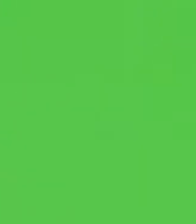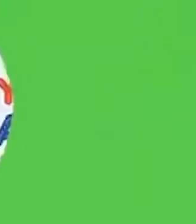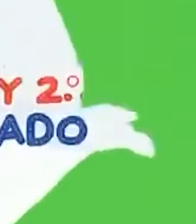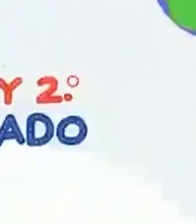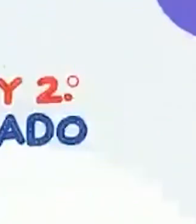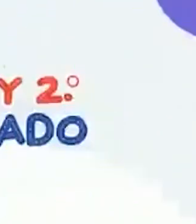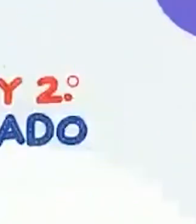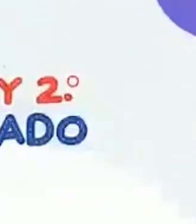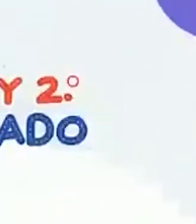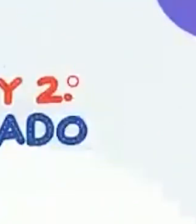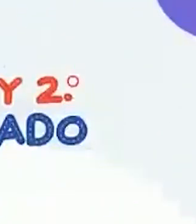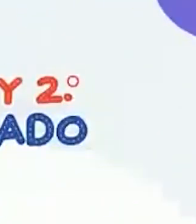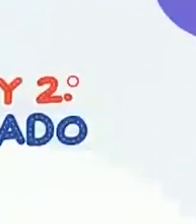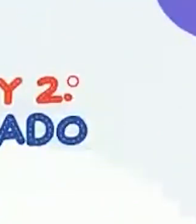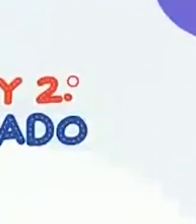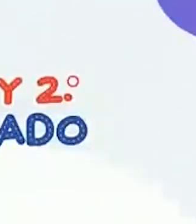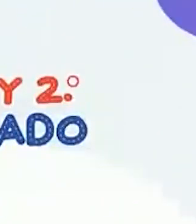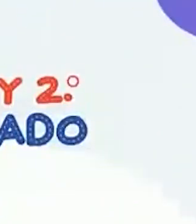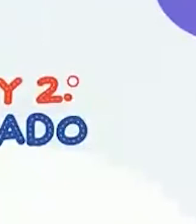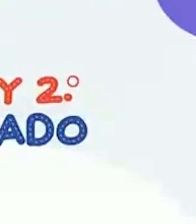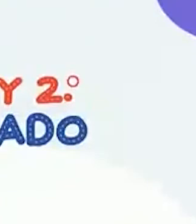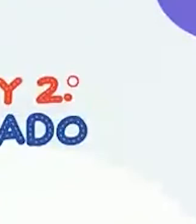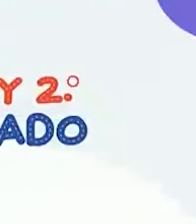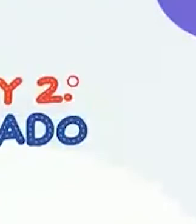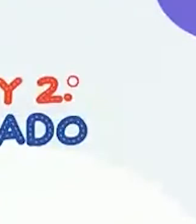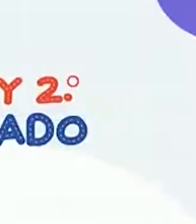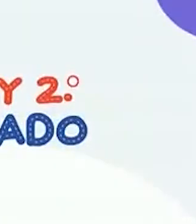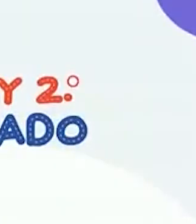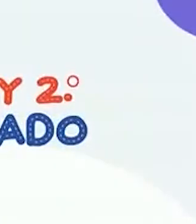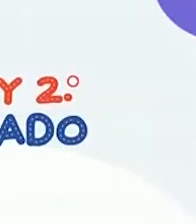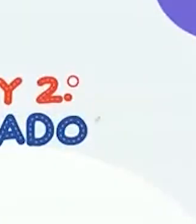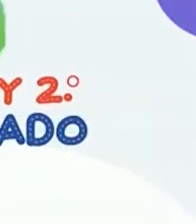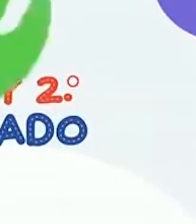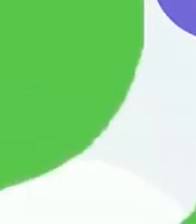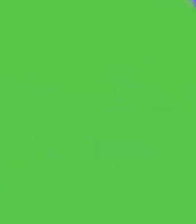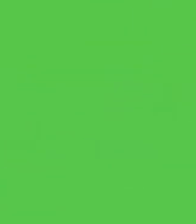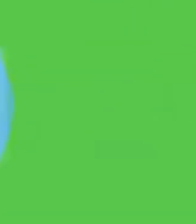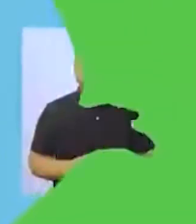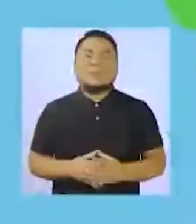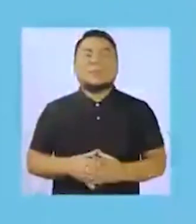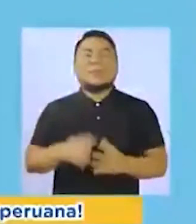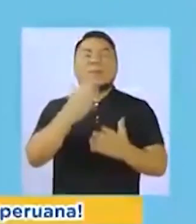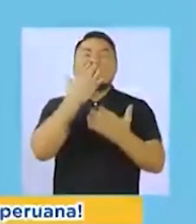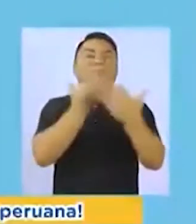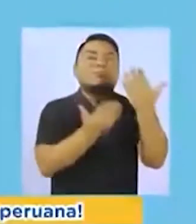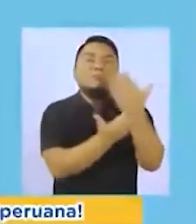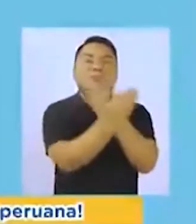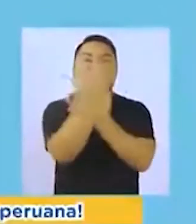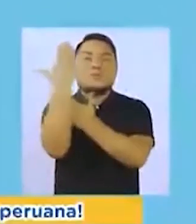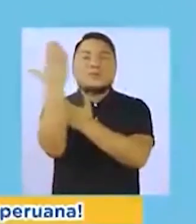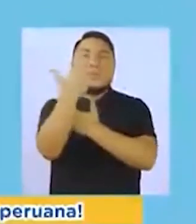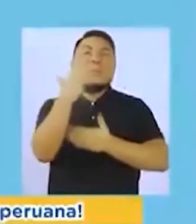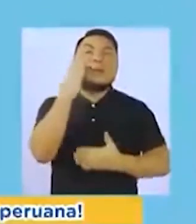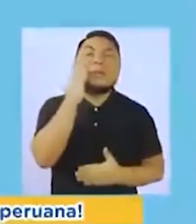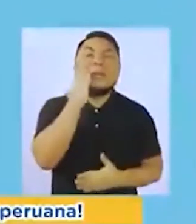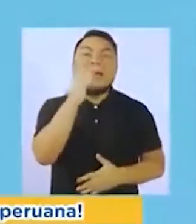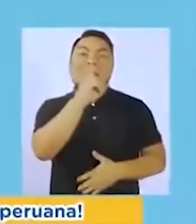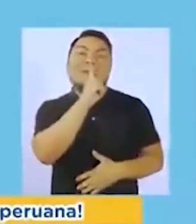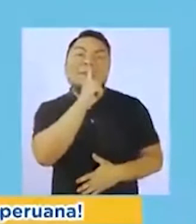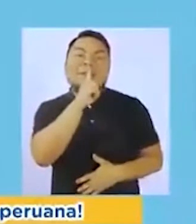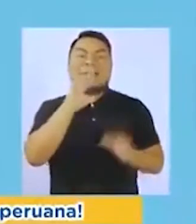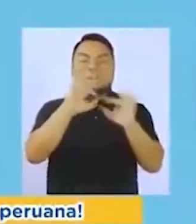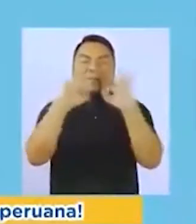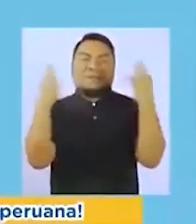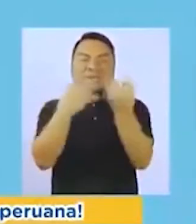distancia. Tenemos la web de Aprendo en Casa, donde se puede